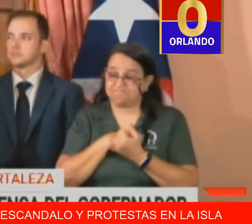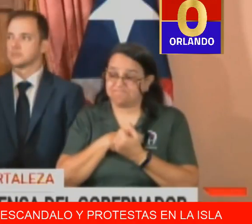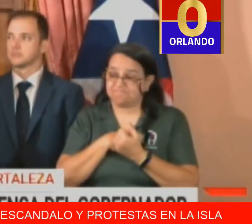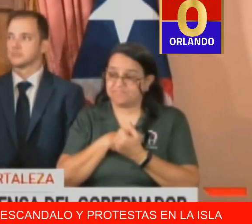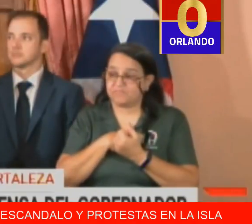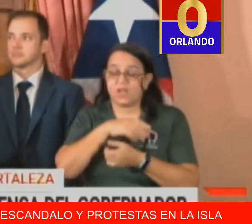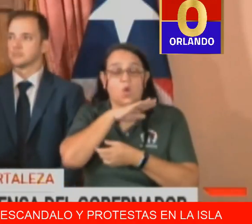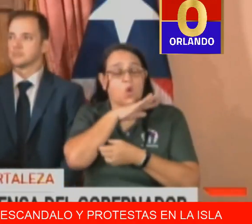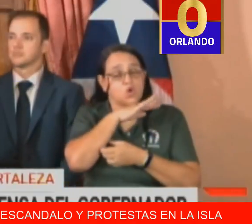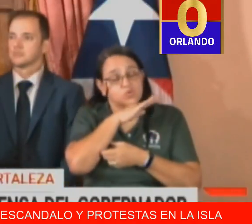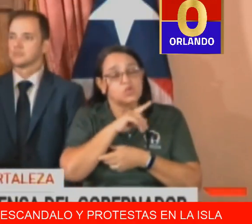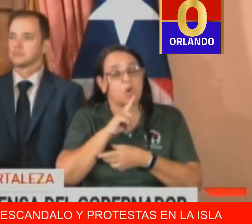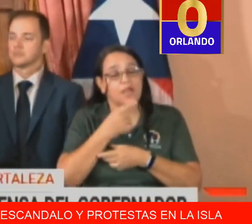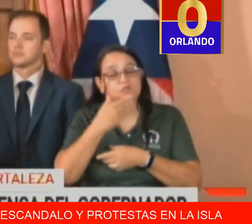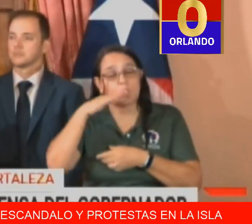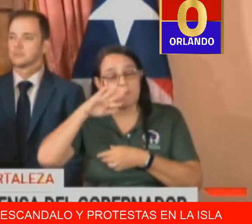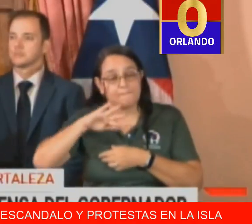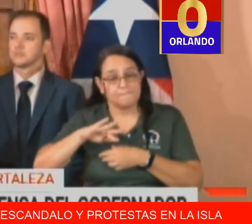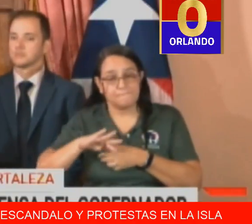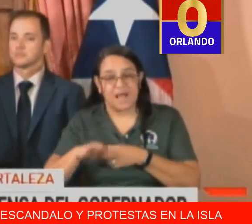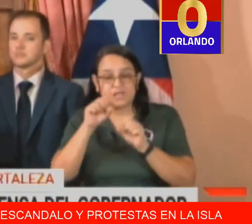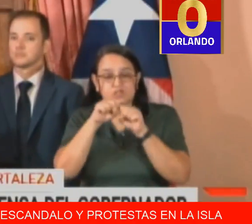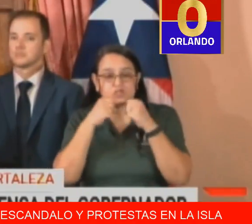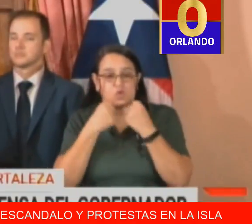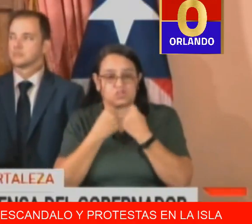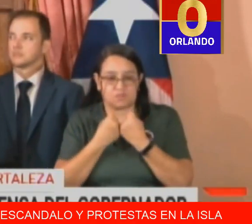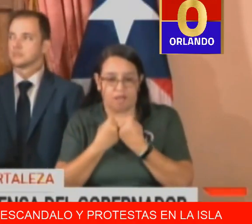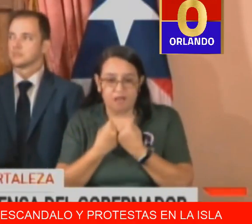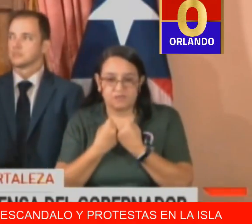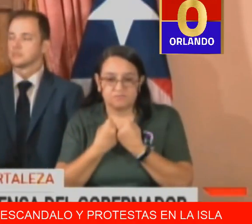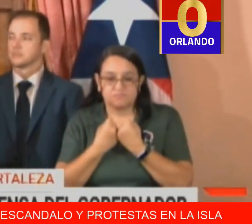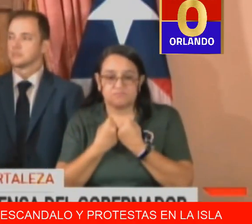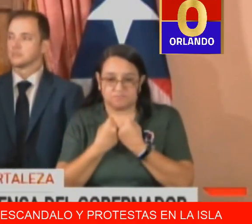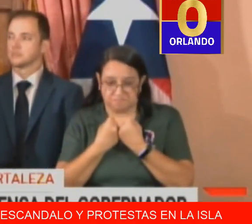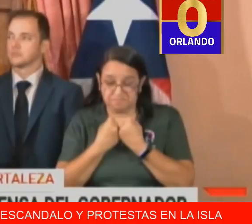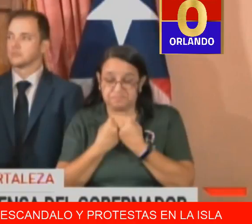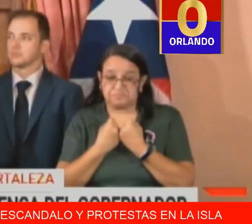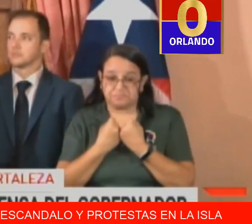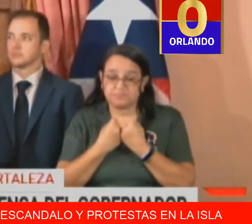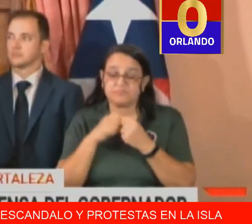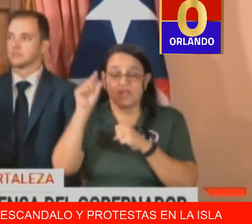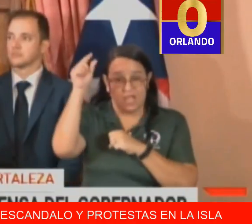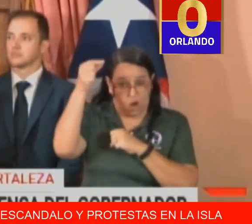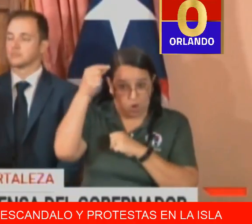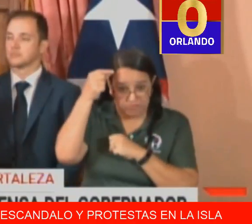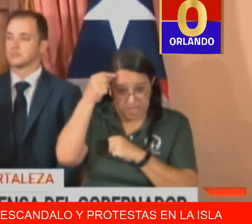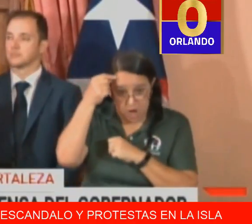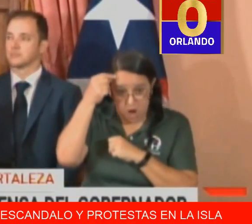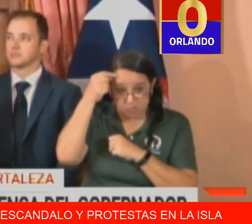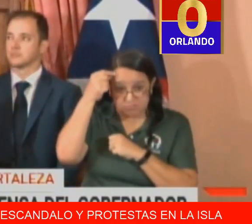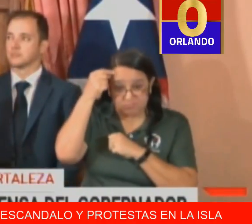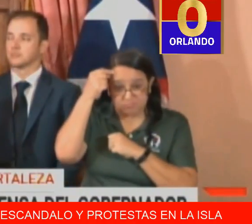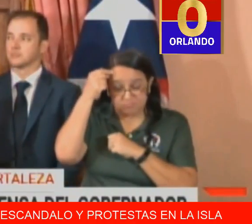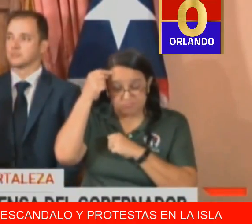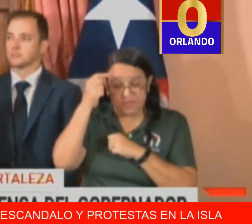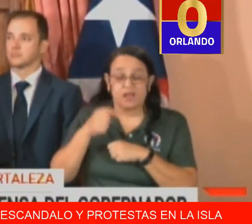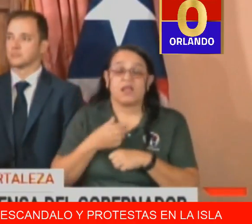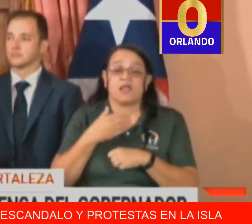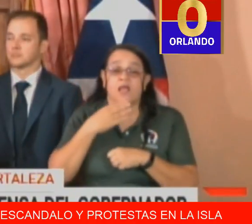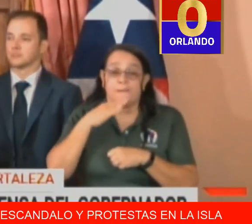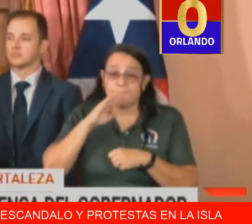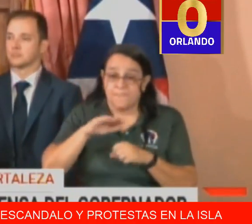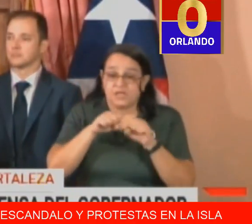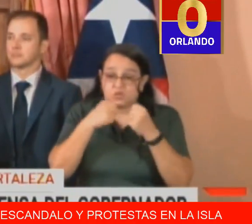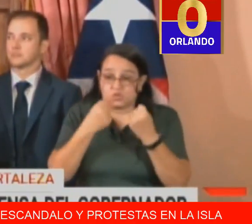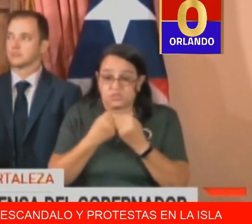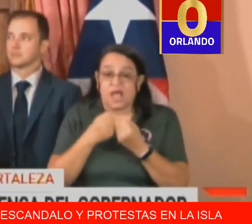la corrupción es un mal social. Es un mal social en el gobierno, es un mal social en